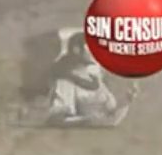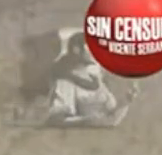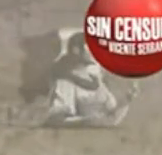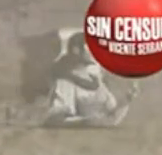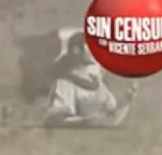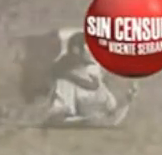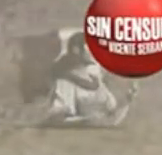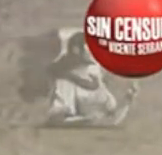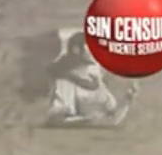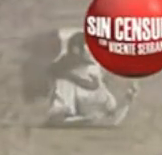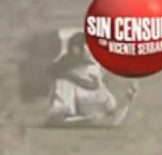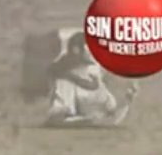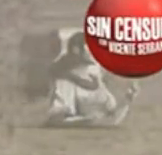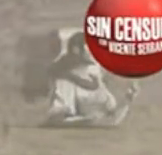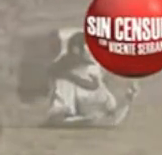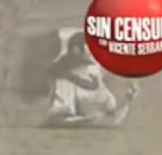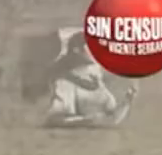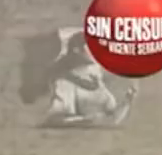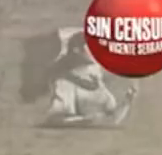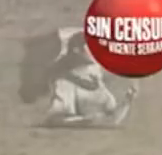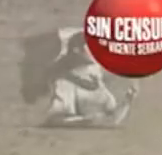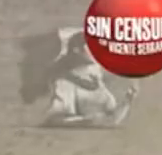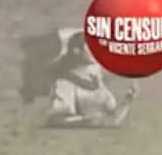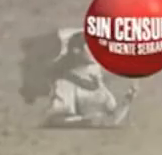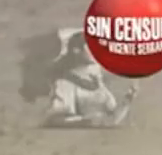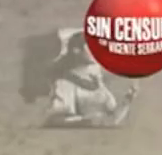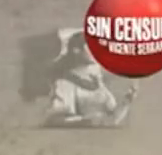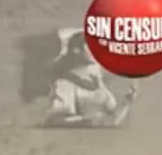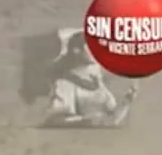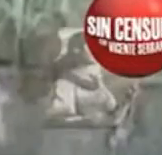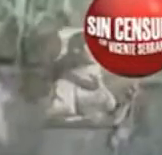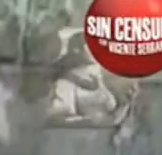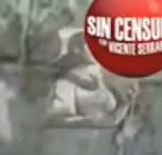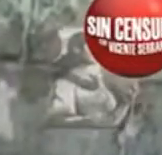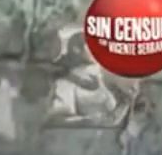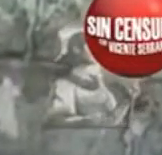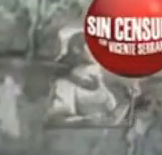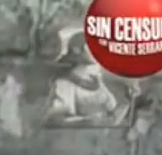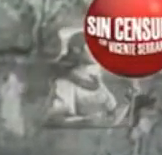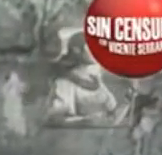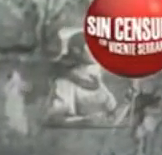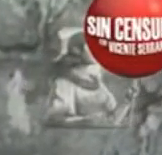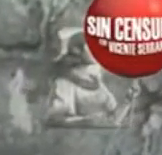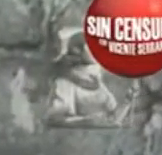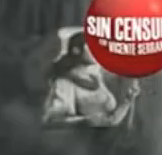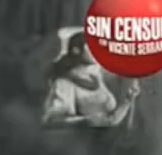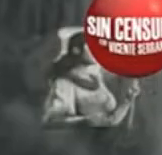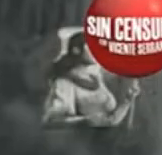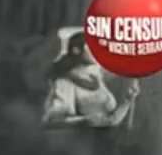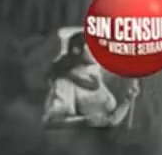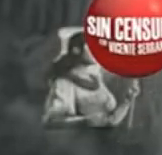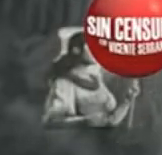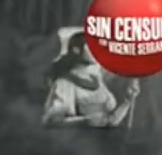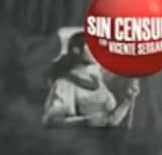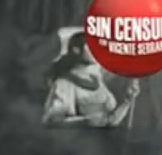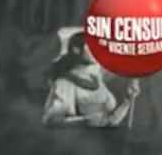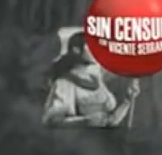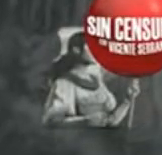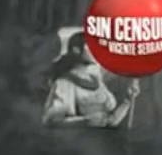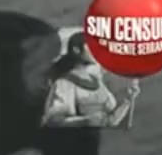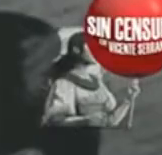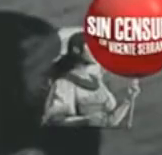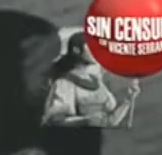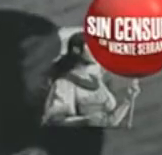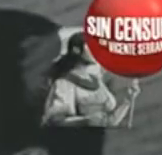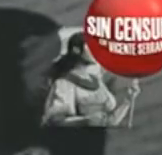los defensores de la educación pública, laica y para todos. Ramírez aportó visiones pedagógicas modernas y